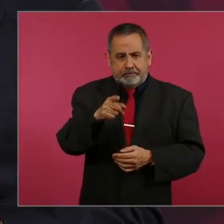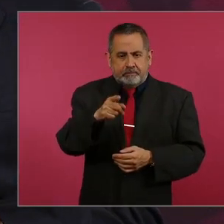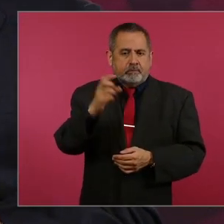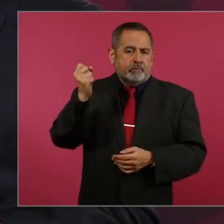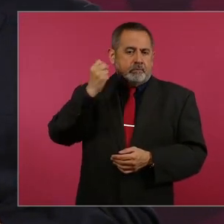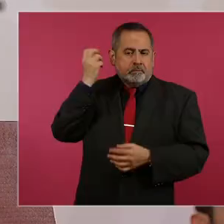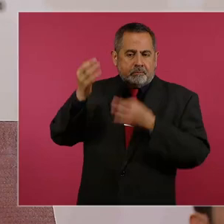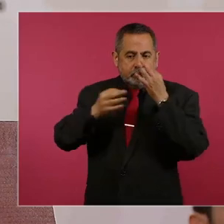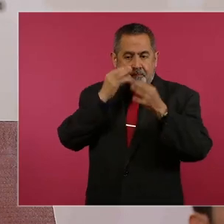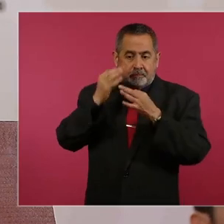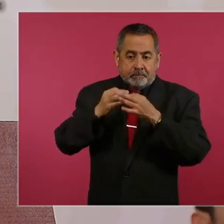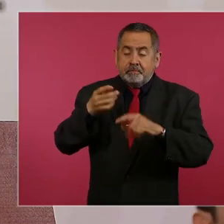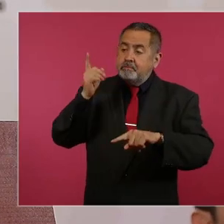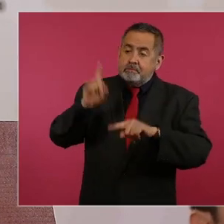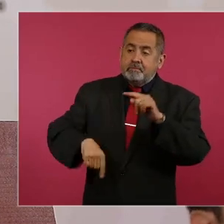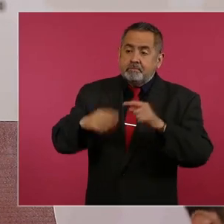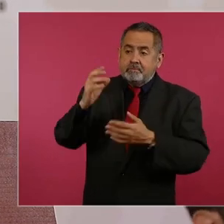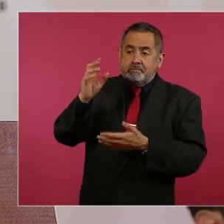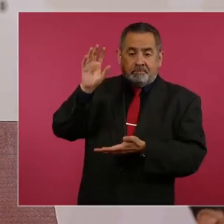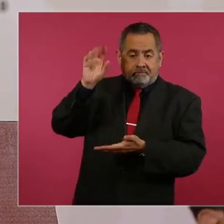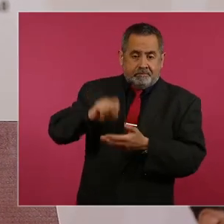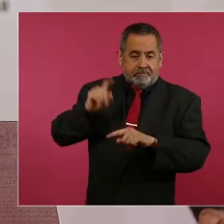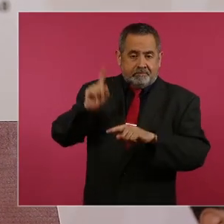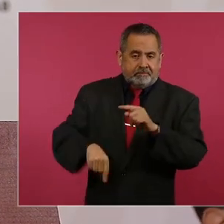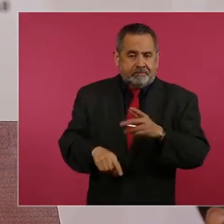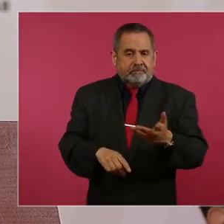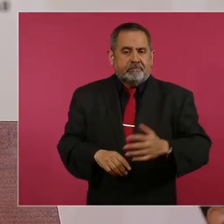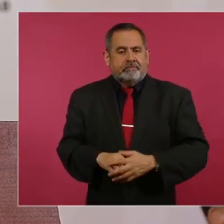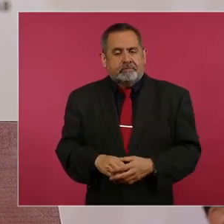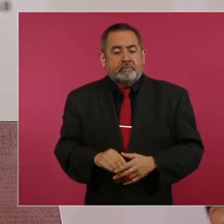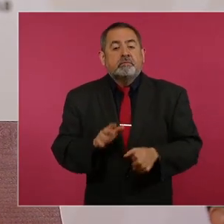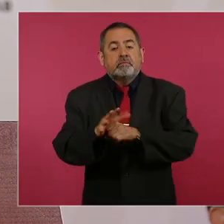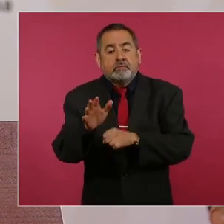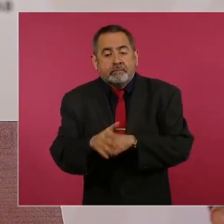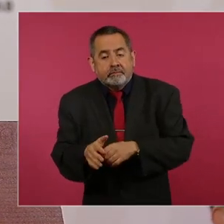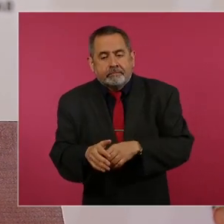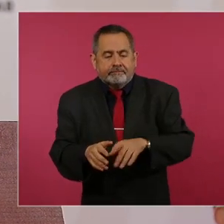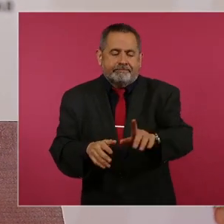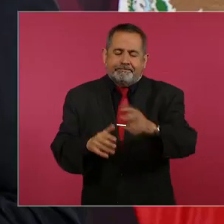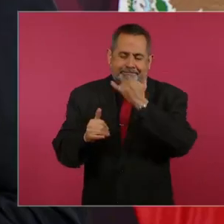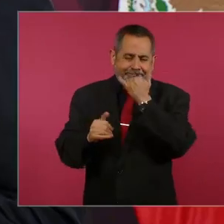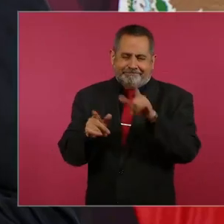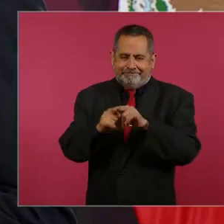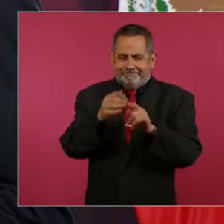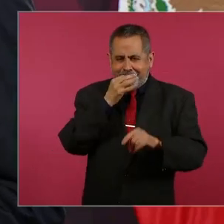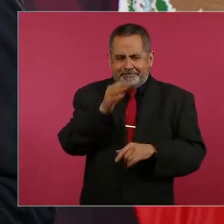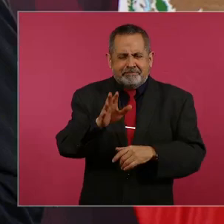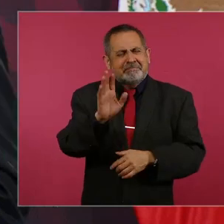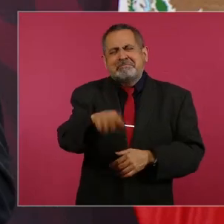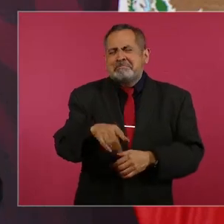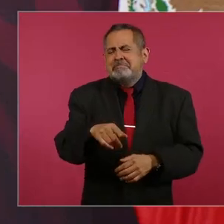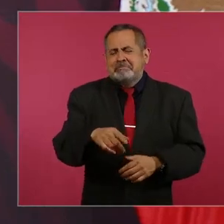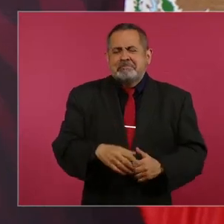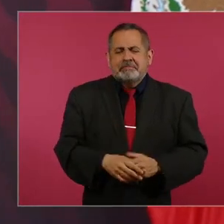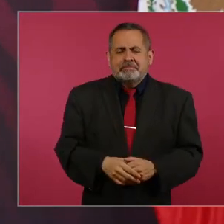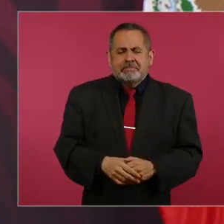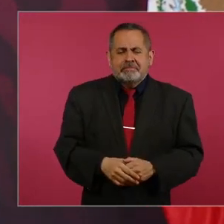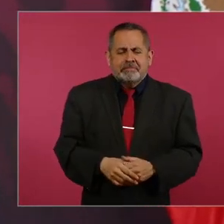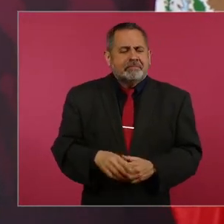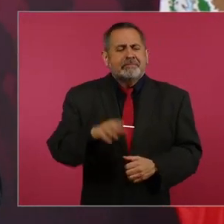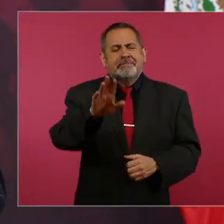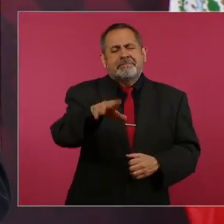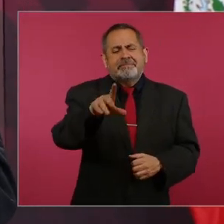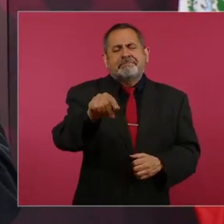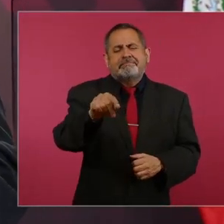conferencia. Es que si lo digo… No, es una